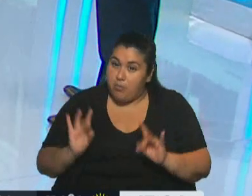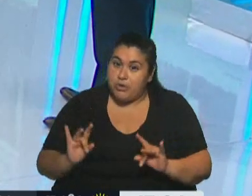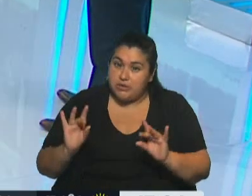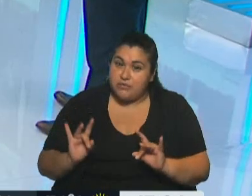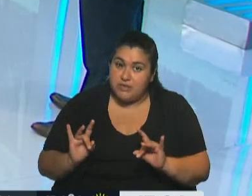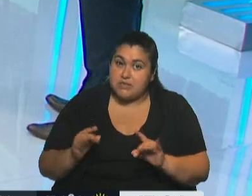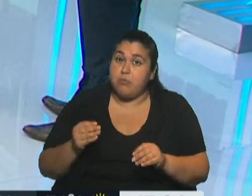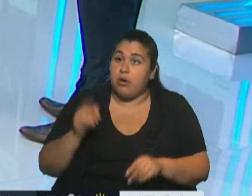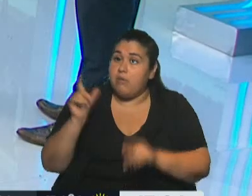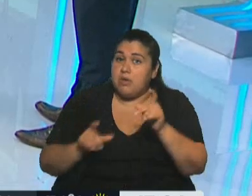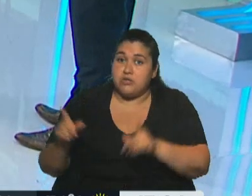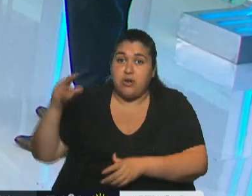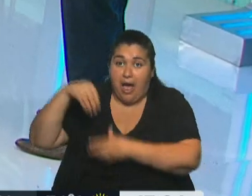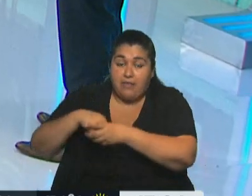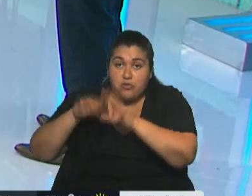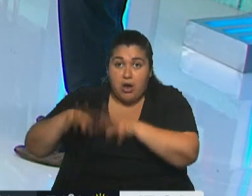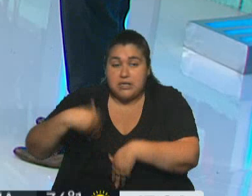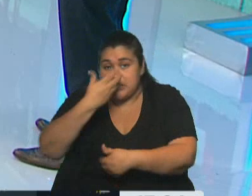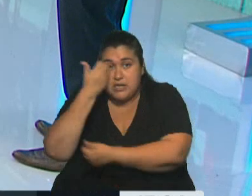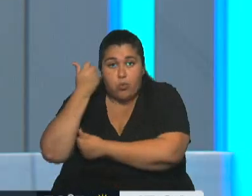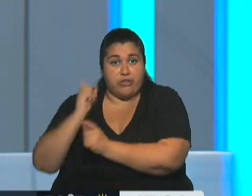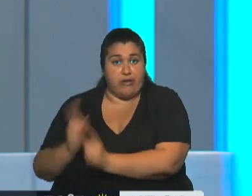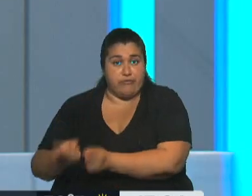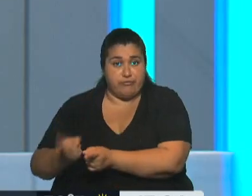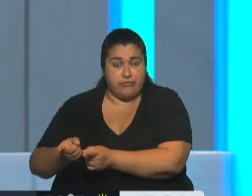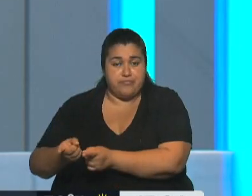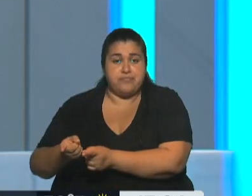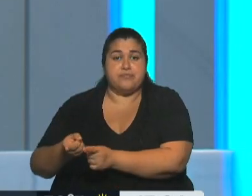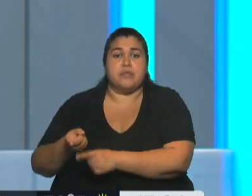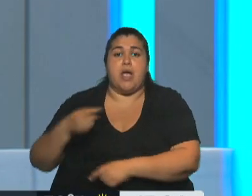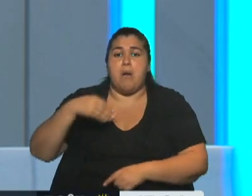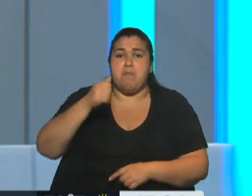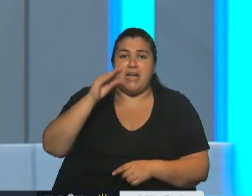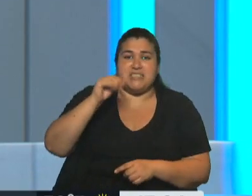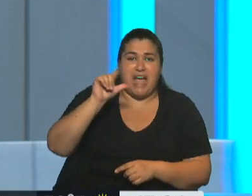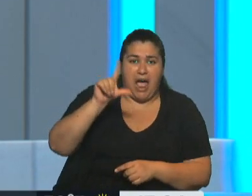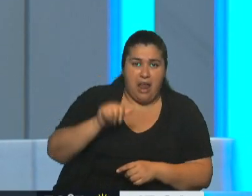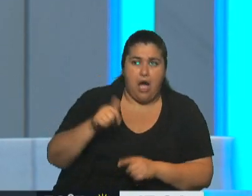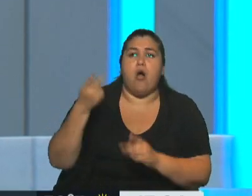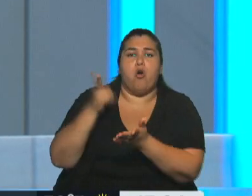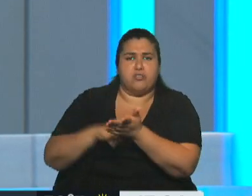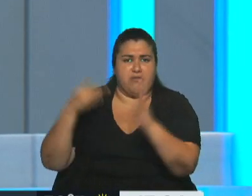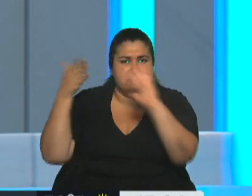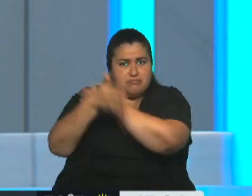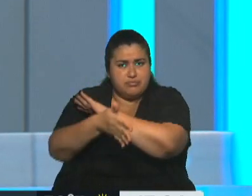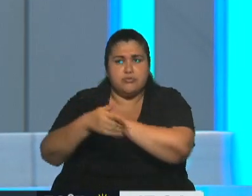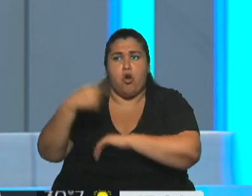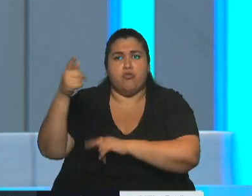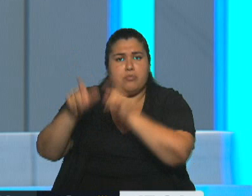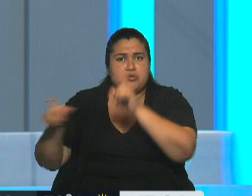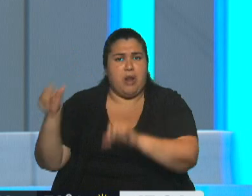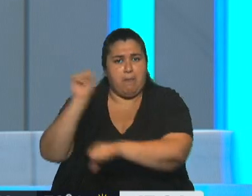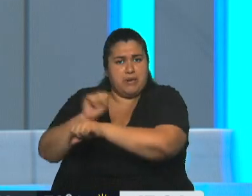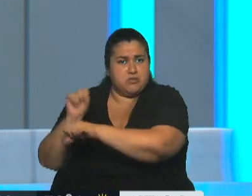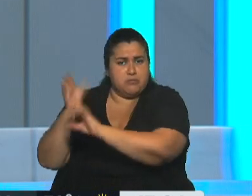está secuestrada en las cárceles. Anoche, creo que en Cuenca y Machala volvieron a fugarse presos. O sea, hoy